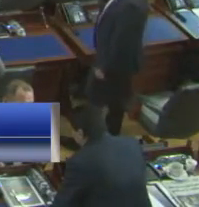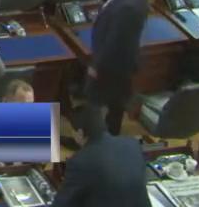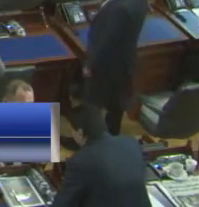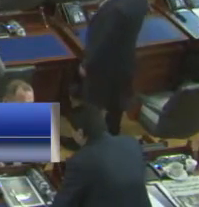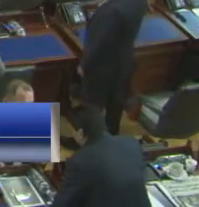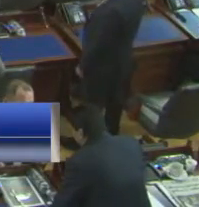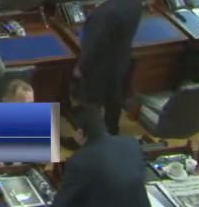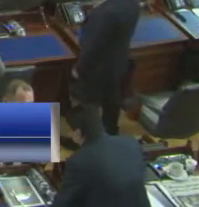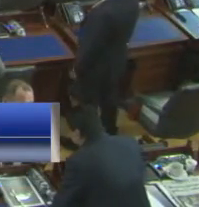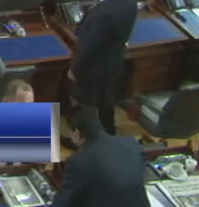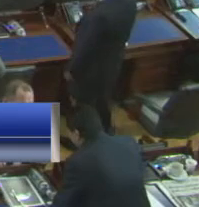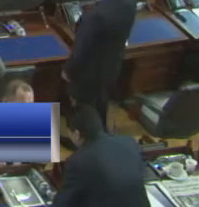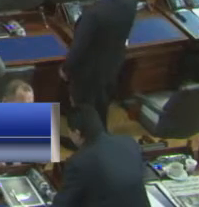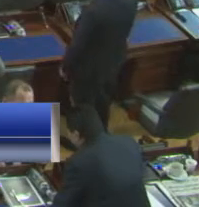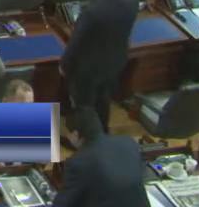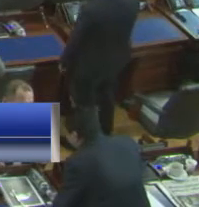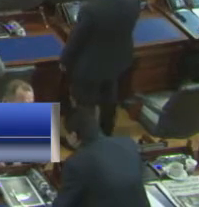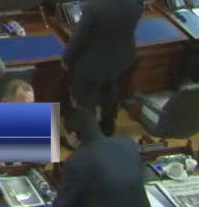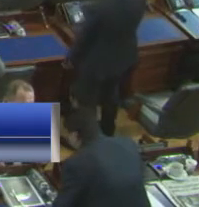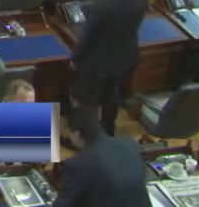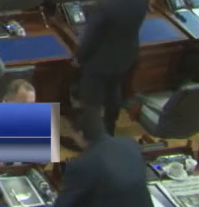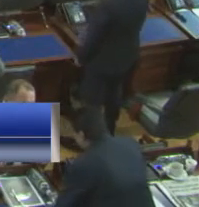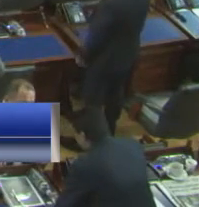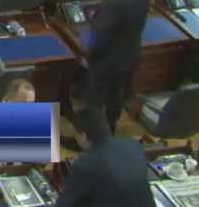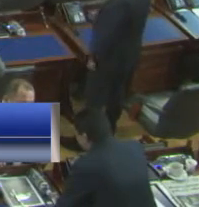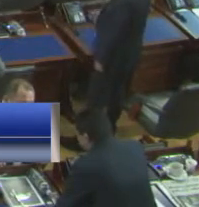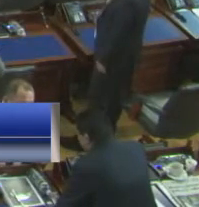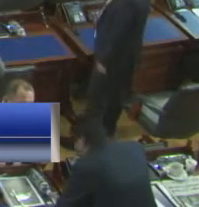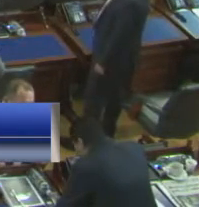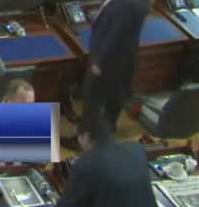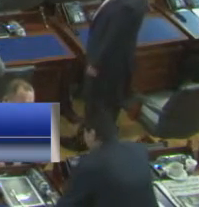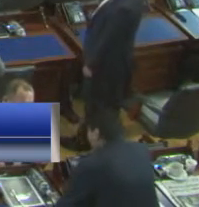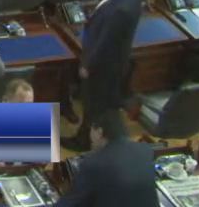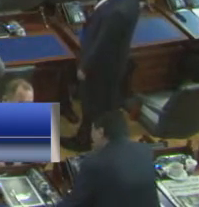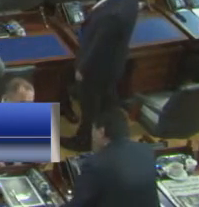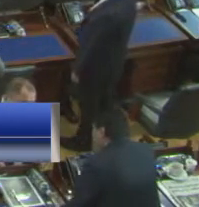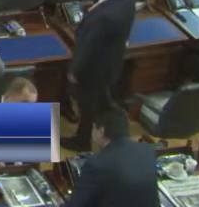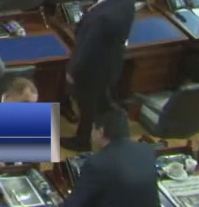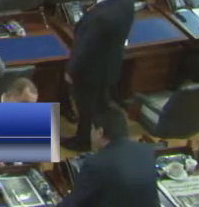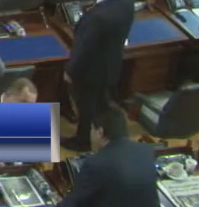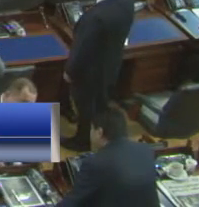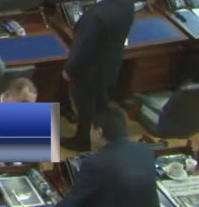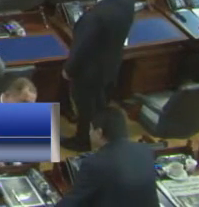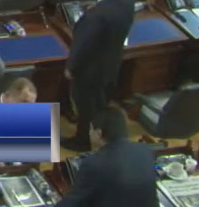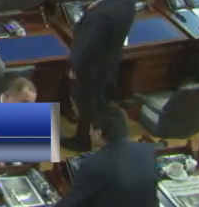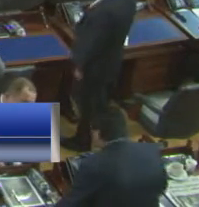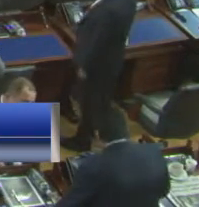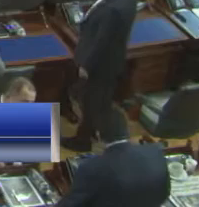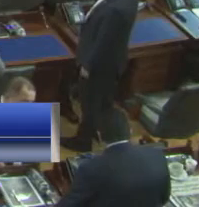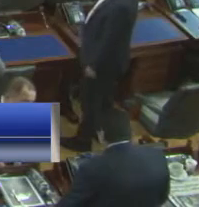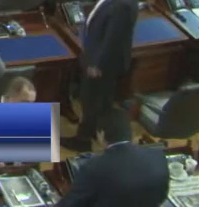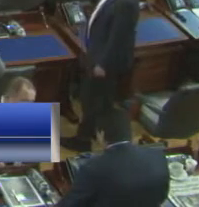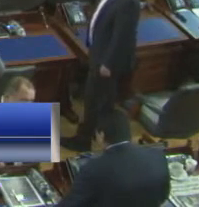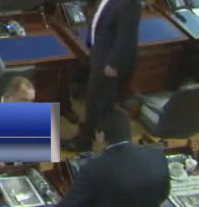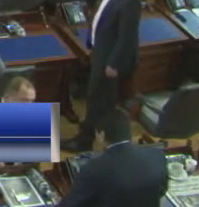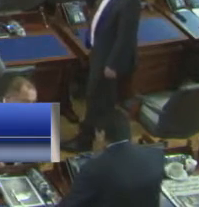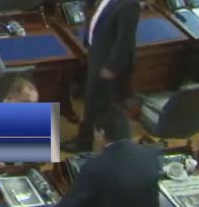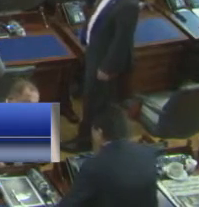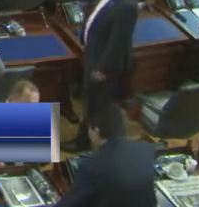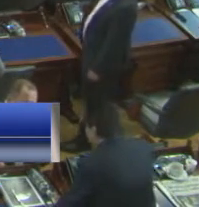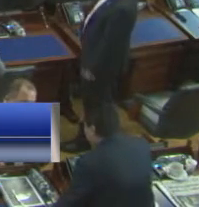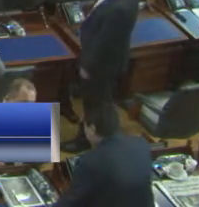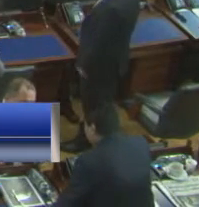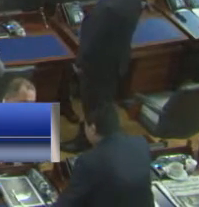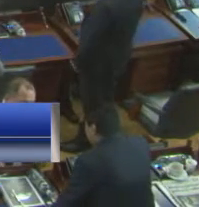Con gusto, presidente. Comisión de Obras Públicas, Transporte y Vivienda, San Salvador, 7 de octubre del año 2019.